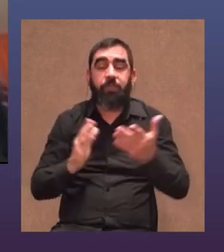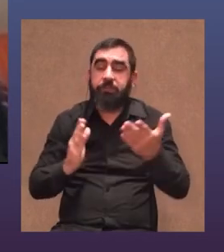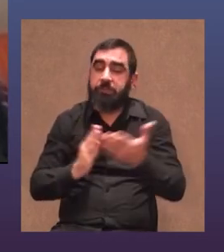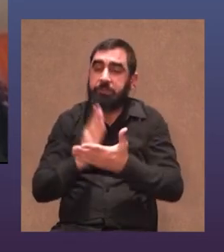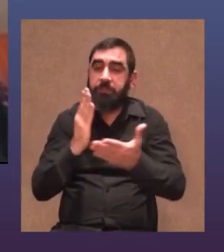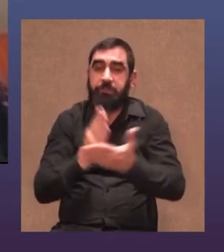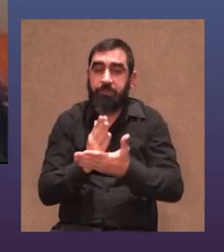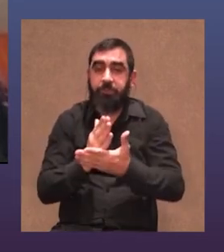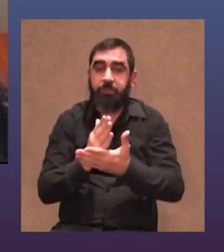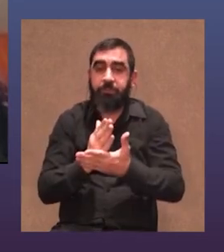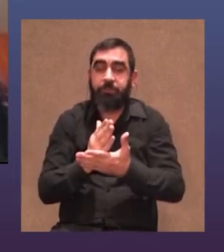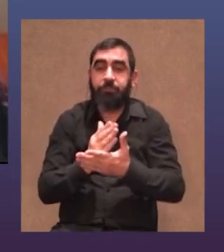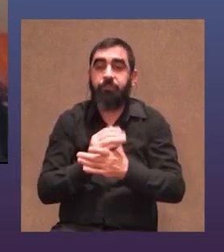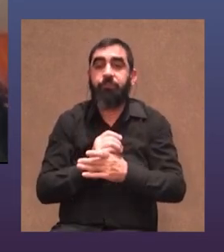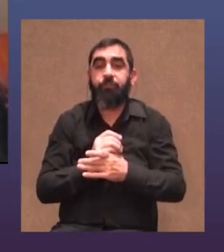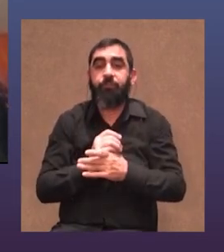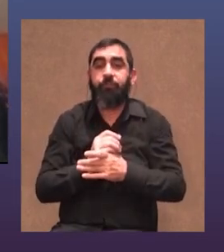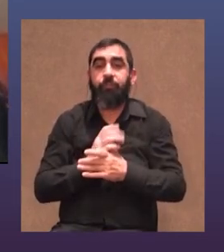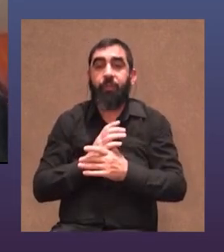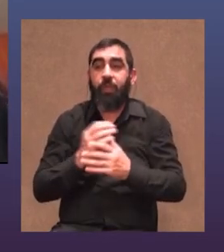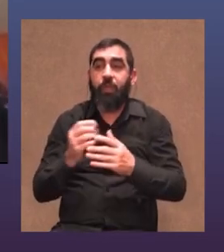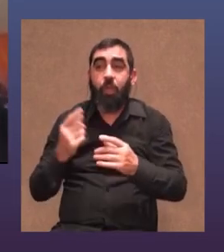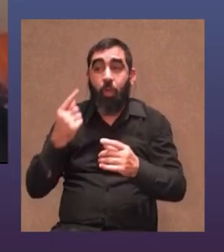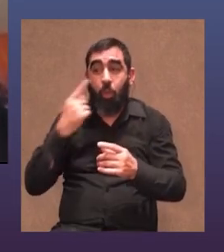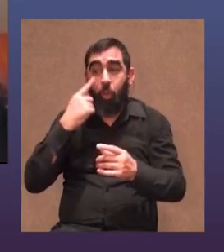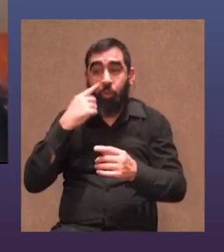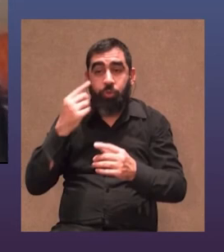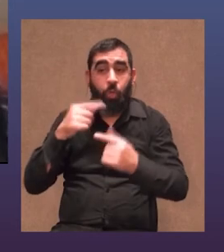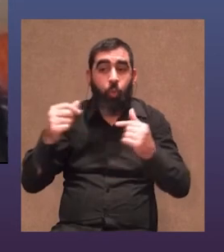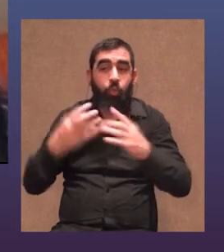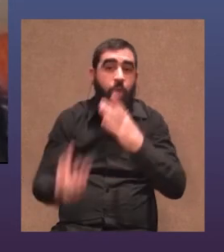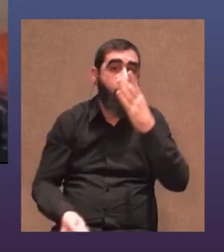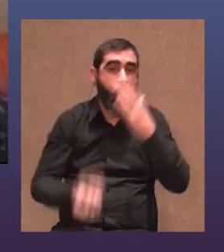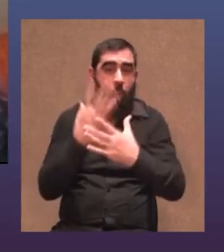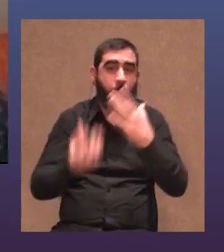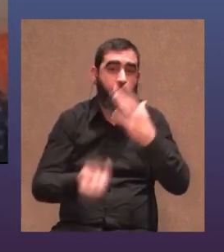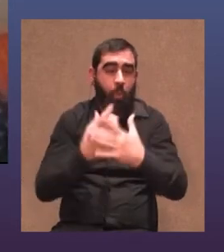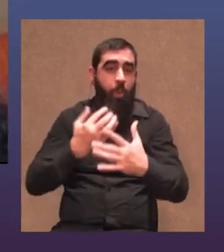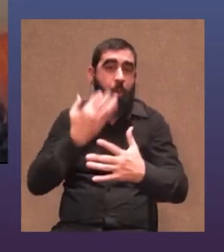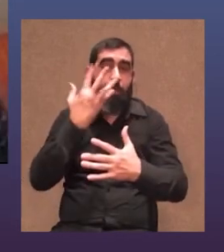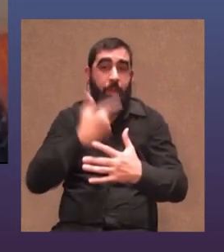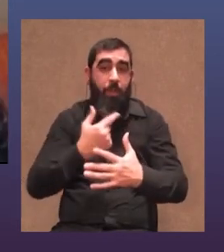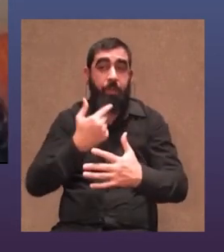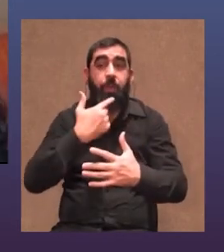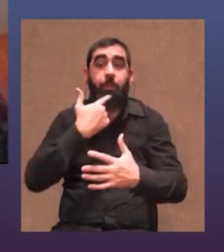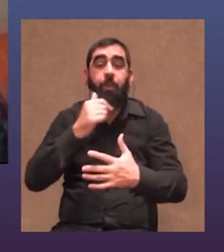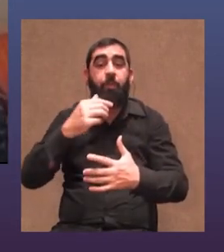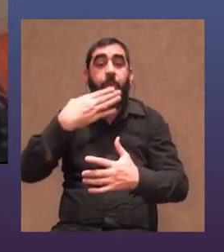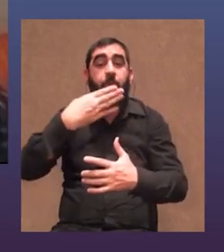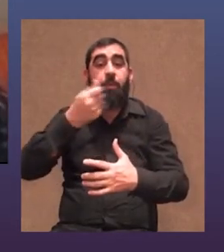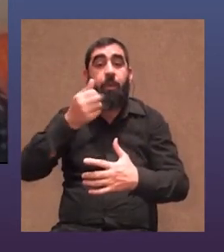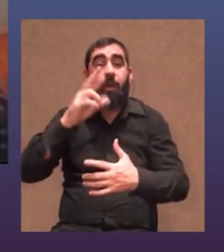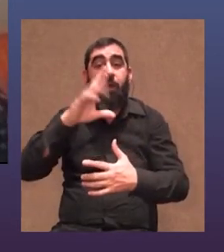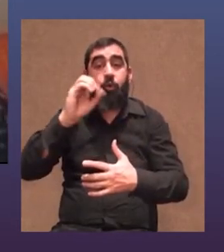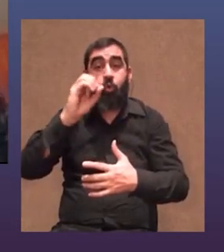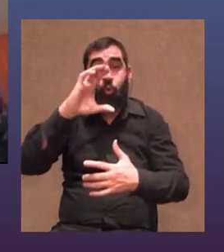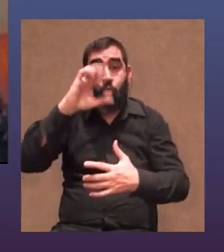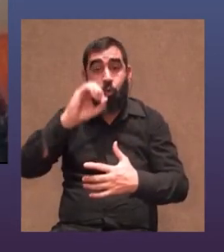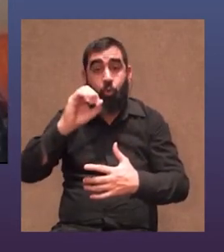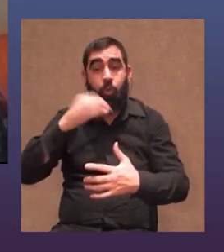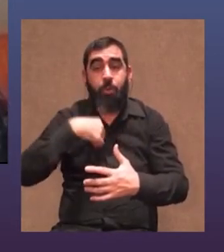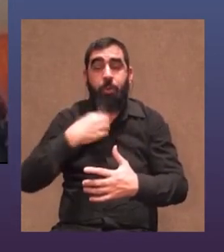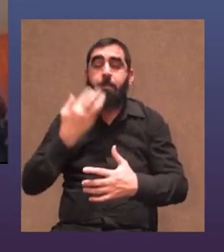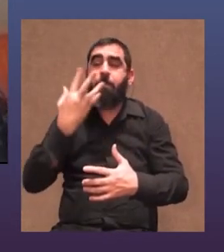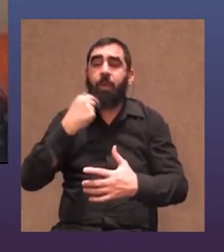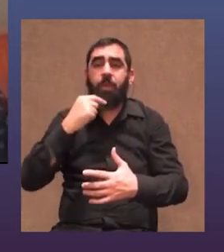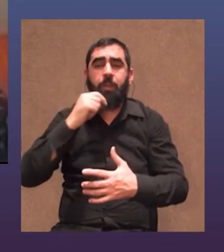siempre de alguna forma actualizada o escuchando últimas versiones. Por ejemplo, con el barroco, que me gusta mucho, pasa con